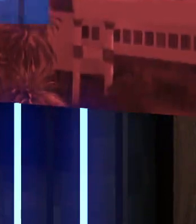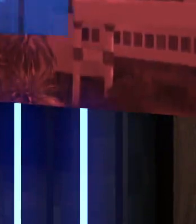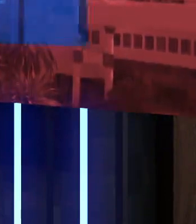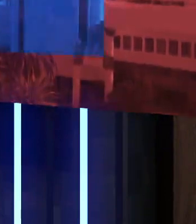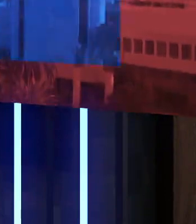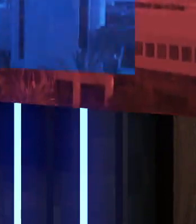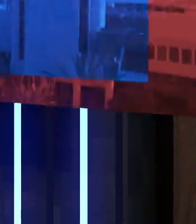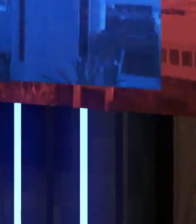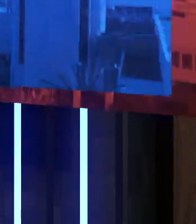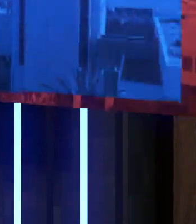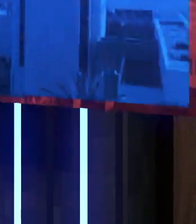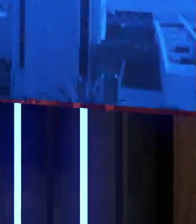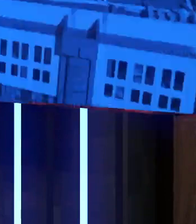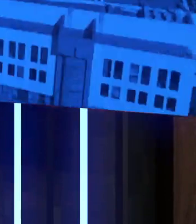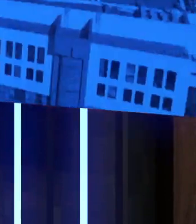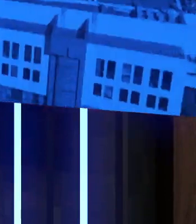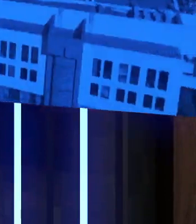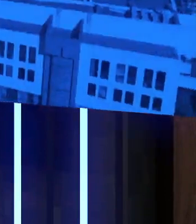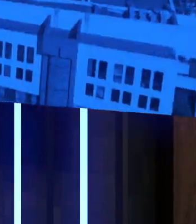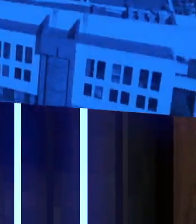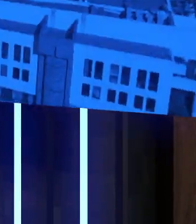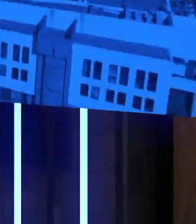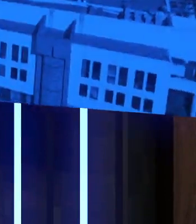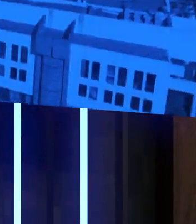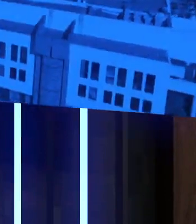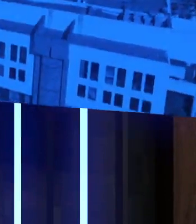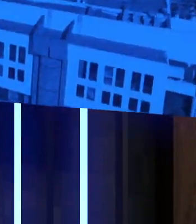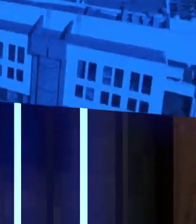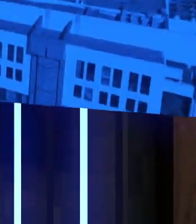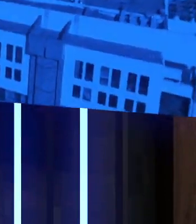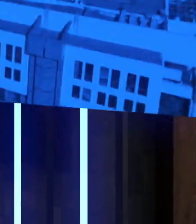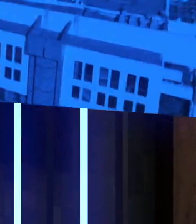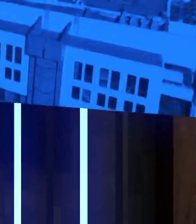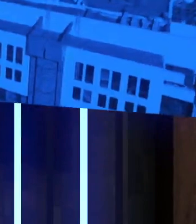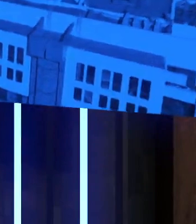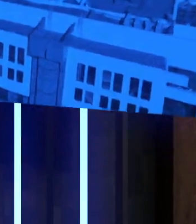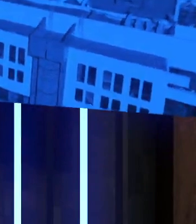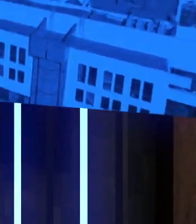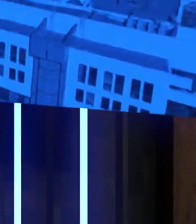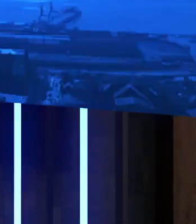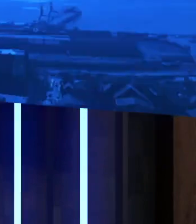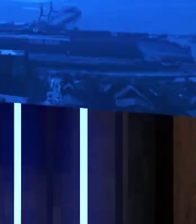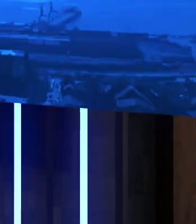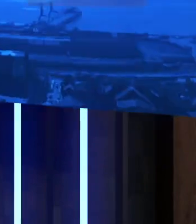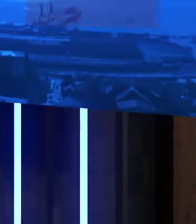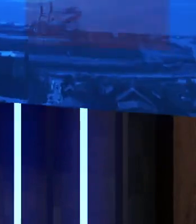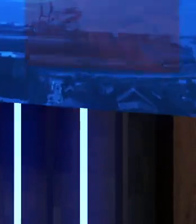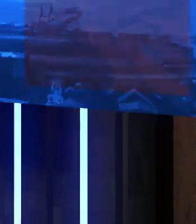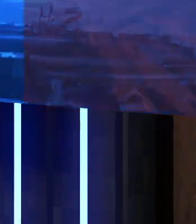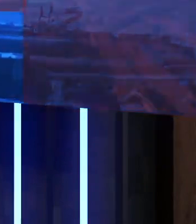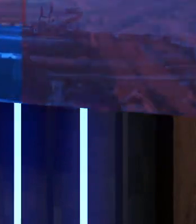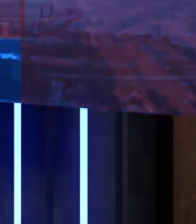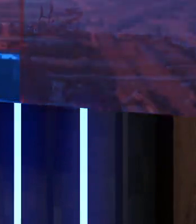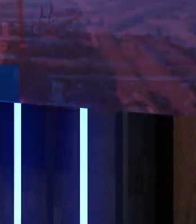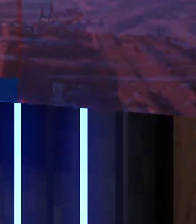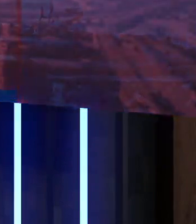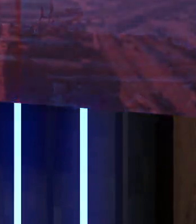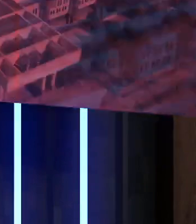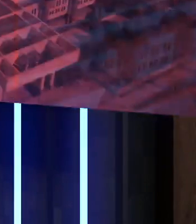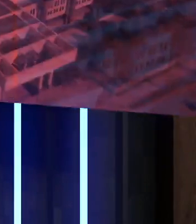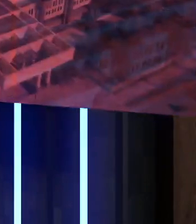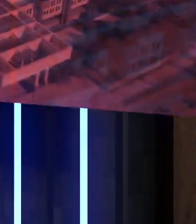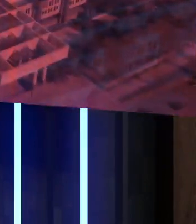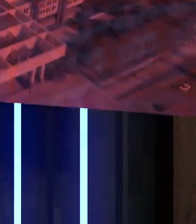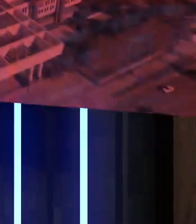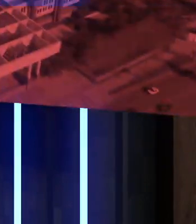del Ministerio de Desarrollo Social y Familia a través de la Subsecretaría de Servicios Sociales para coordinar intersectorialmente la